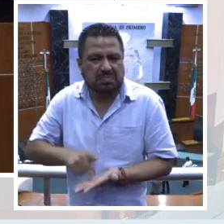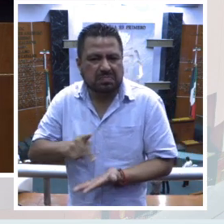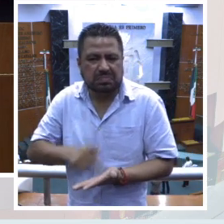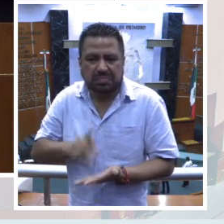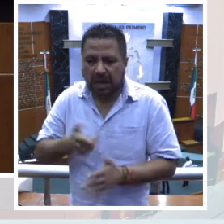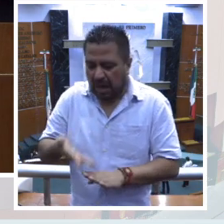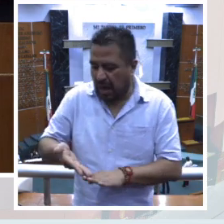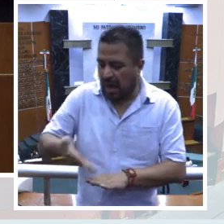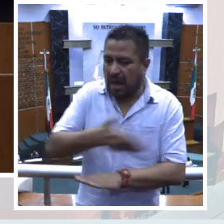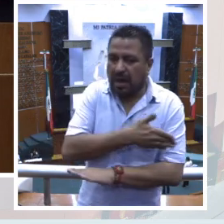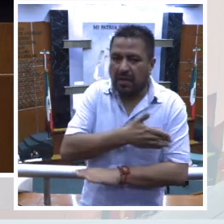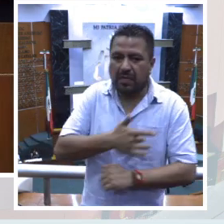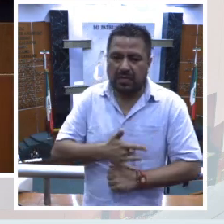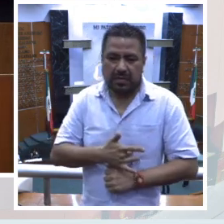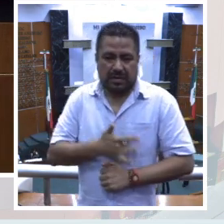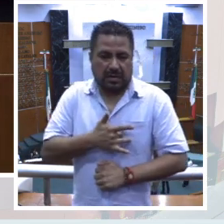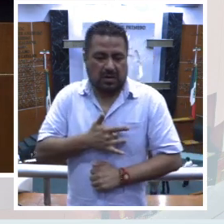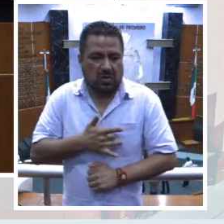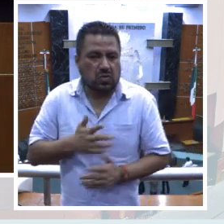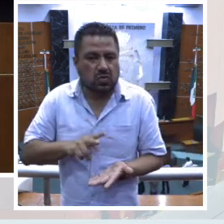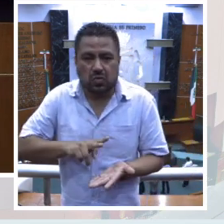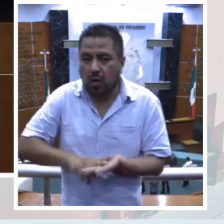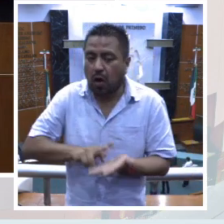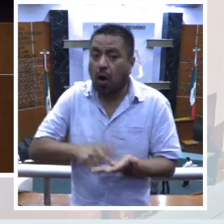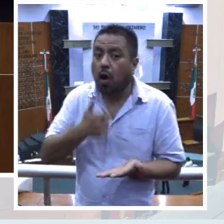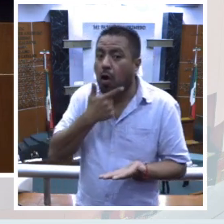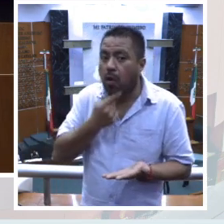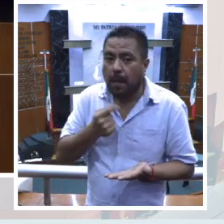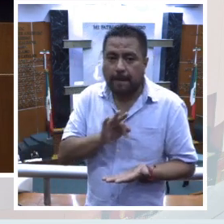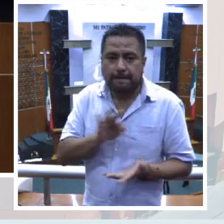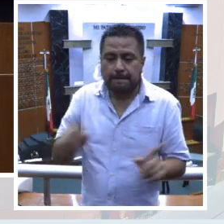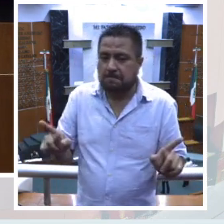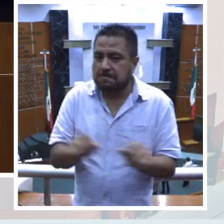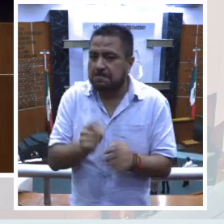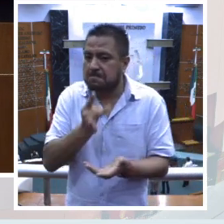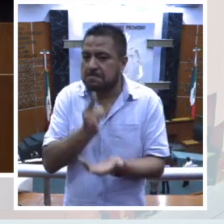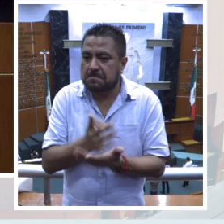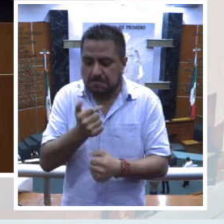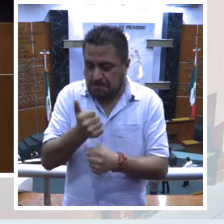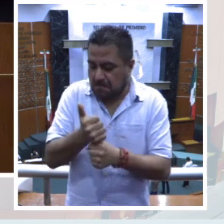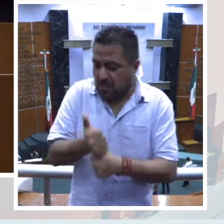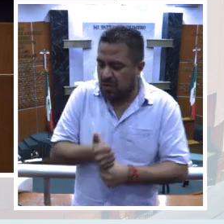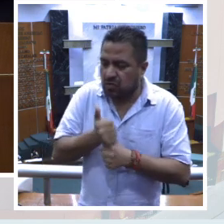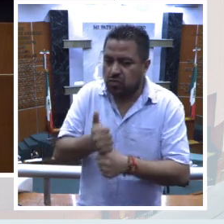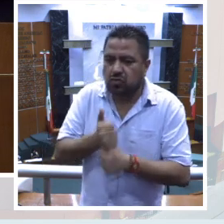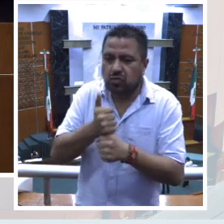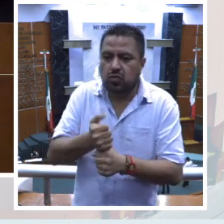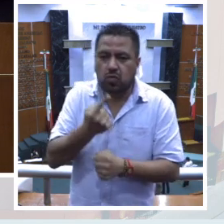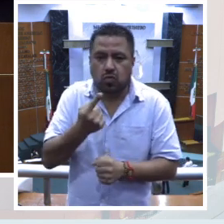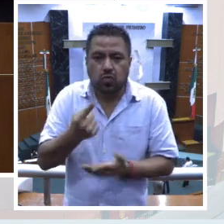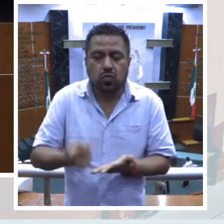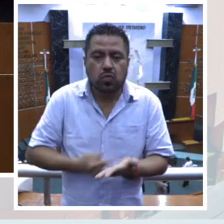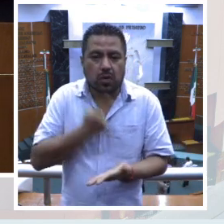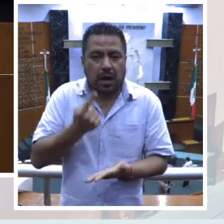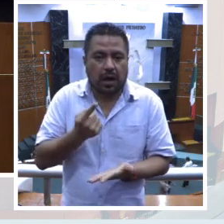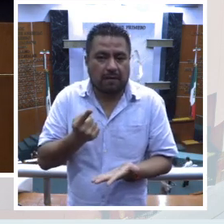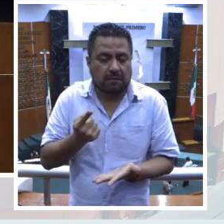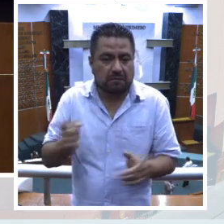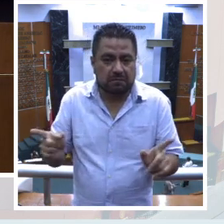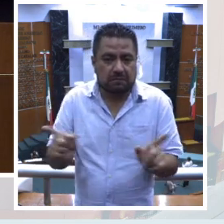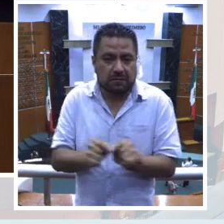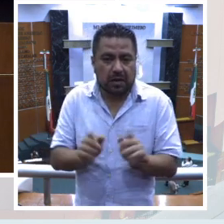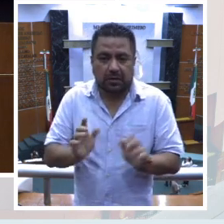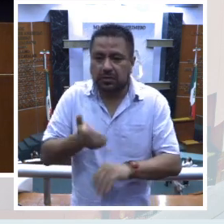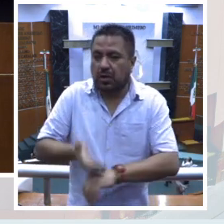su muerte el hombre valeroso solo sufre la muerte una sola vez